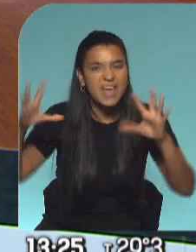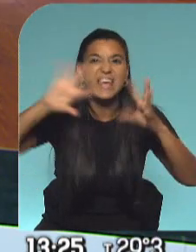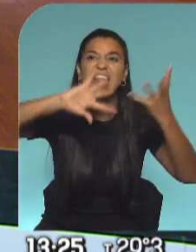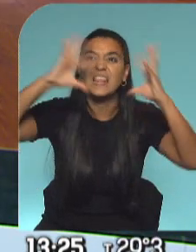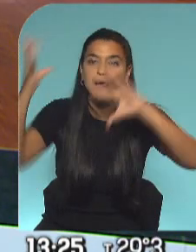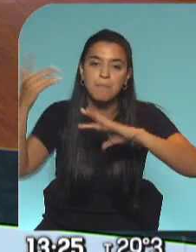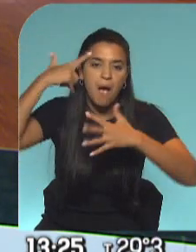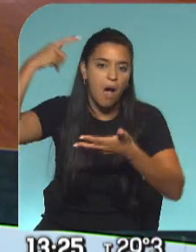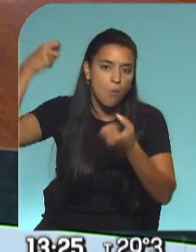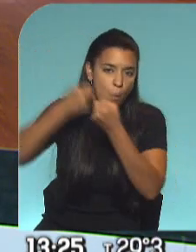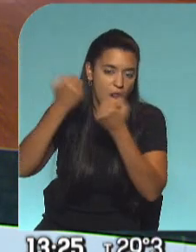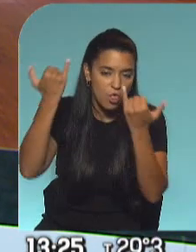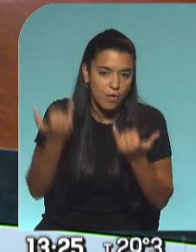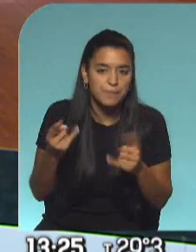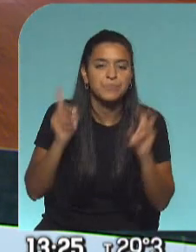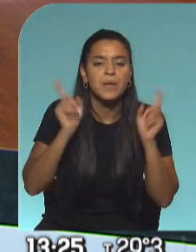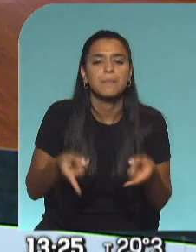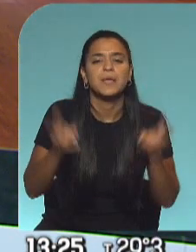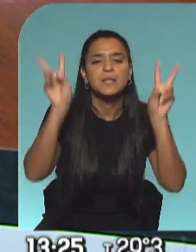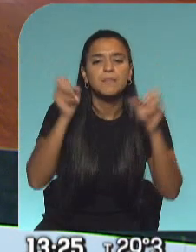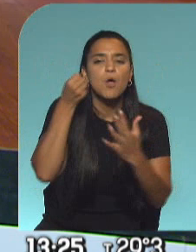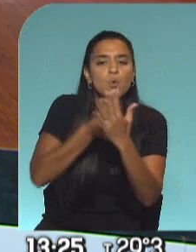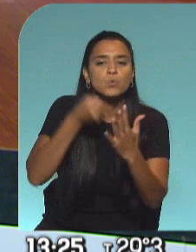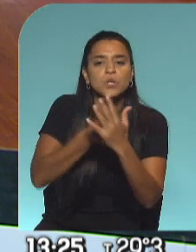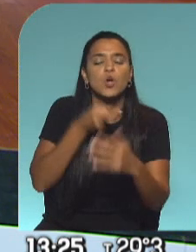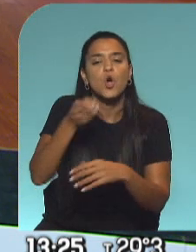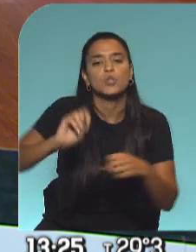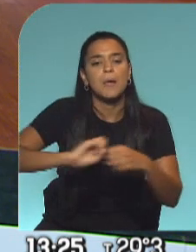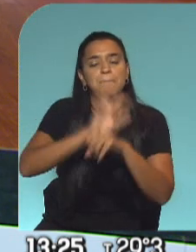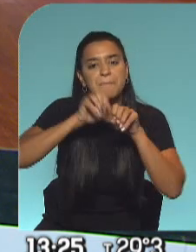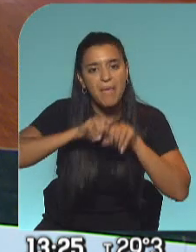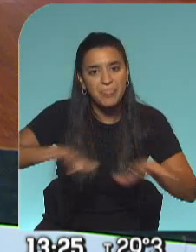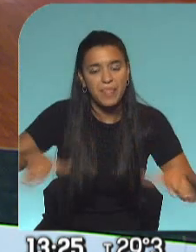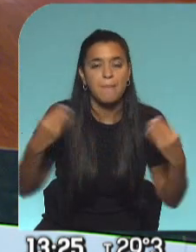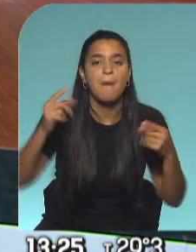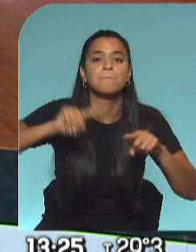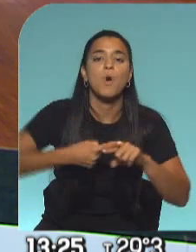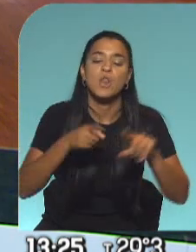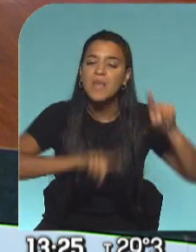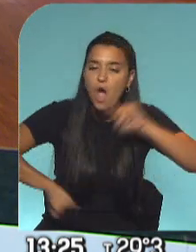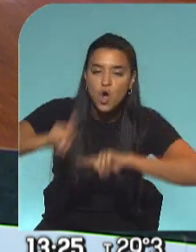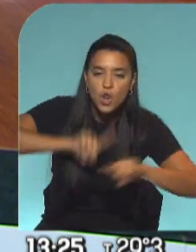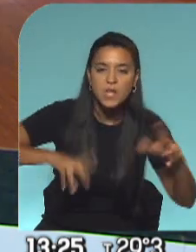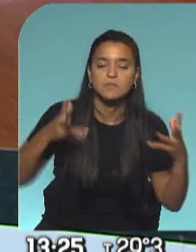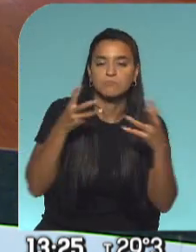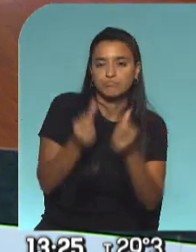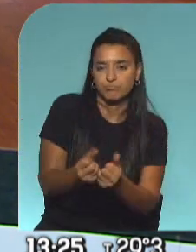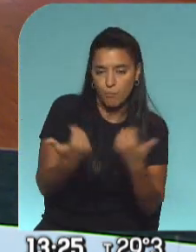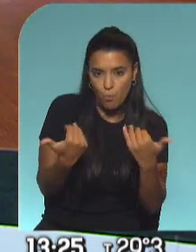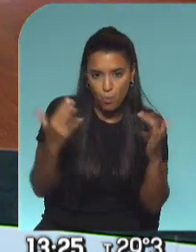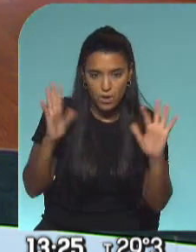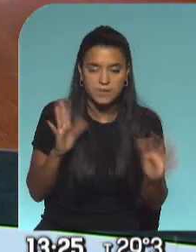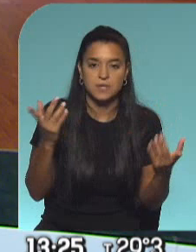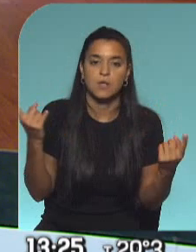pero bueno. Después está el tema, por supuesto, de la lucha contra la pandemia y qué políticas también de coordinación y cooperación puedan llegar a tener